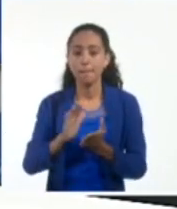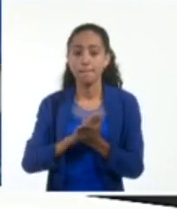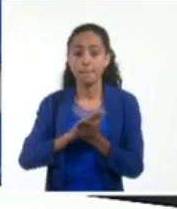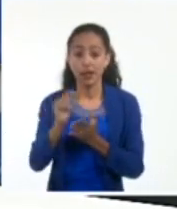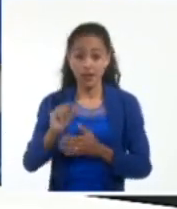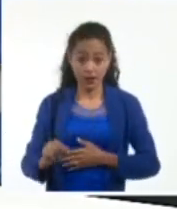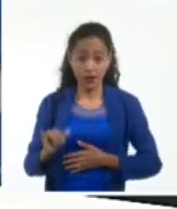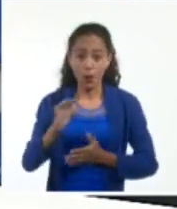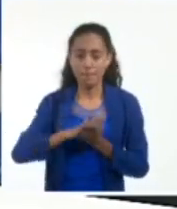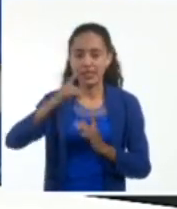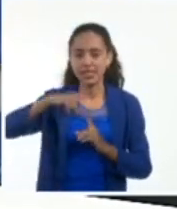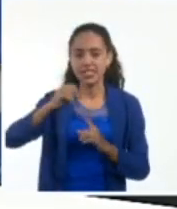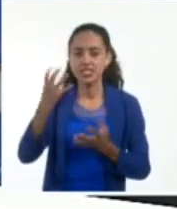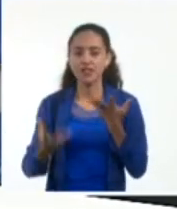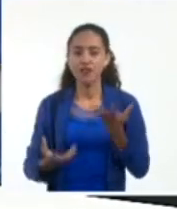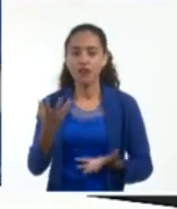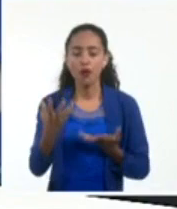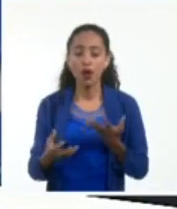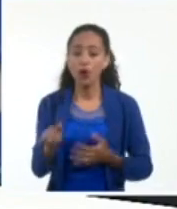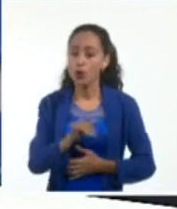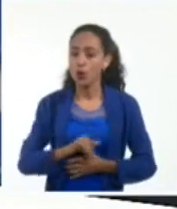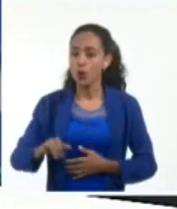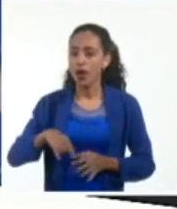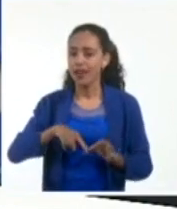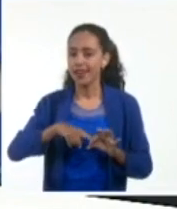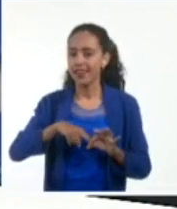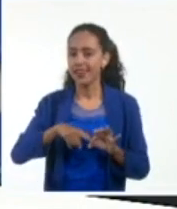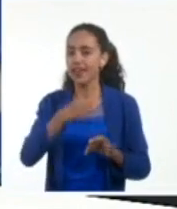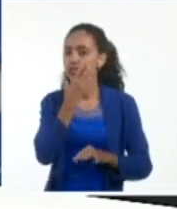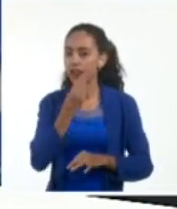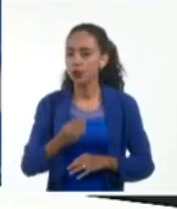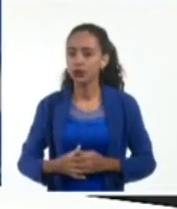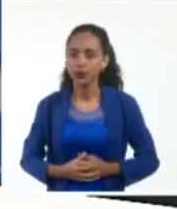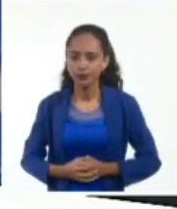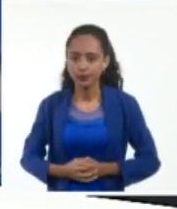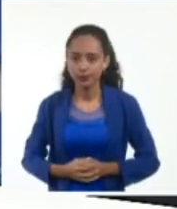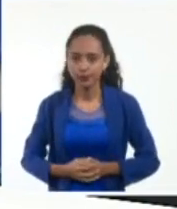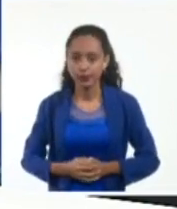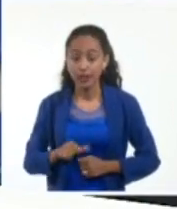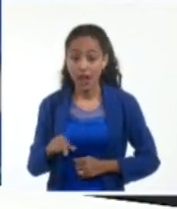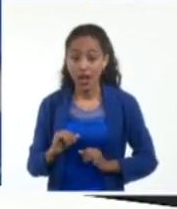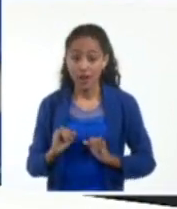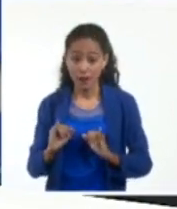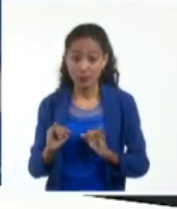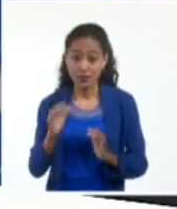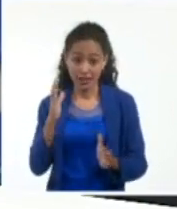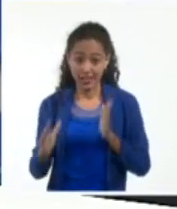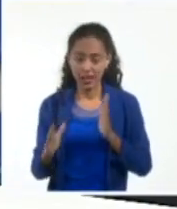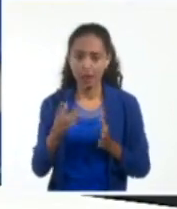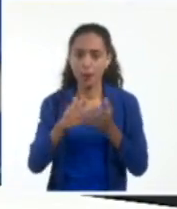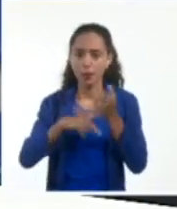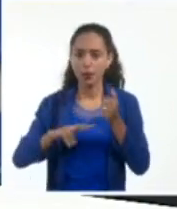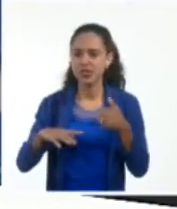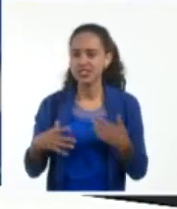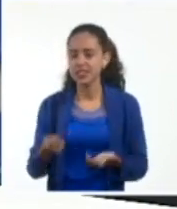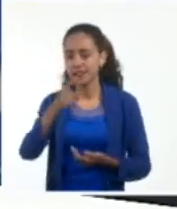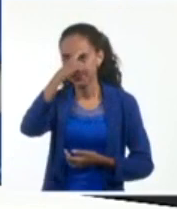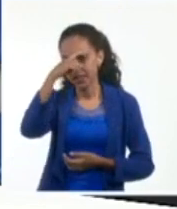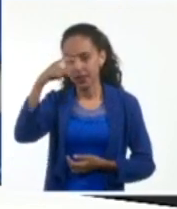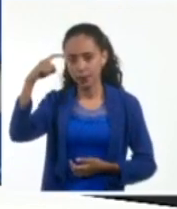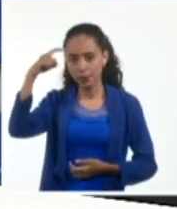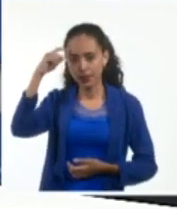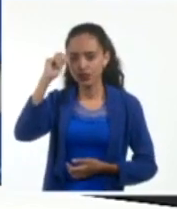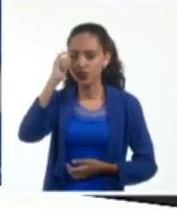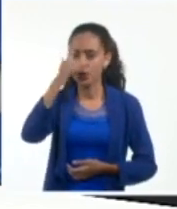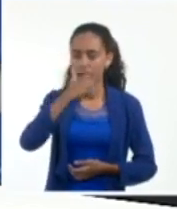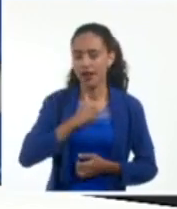Matanzas, Cienfuegos y el municipio especial Isla de la Juventud. Y la fase informativa para las provincias de Santi Spíritus y Ciego